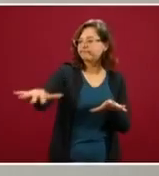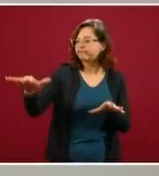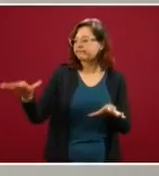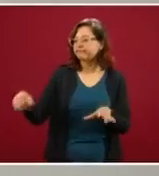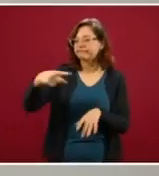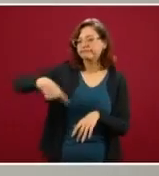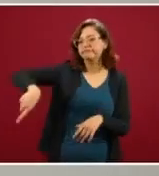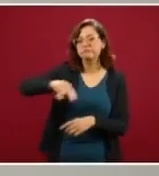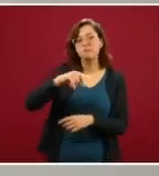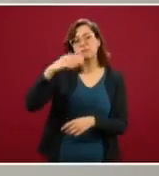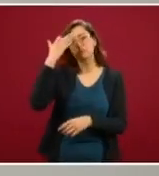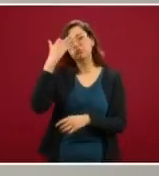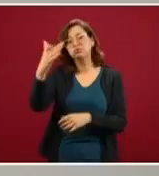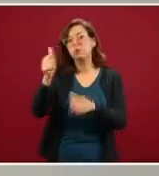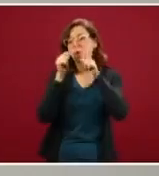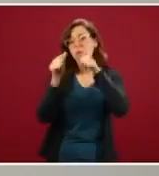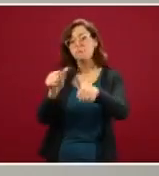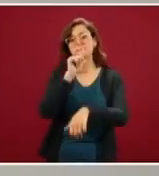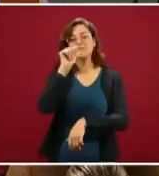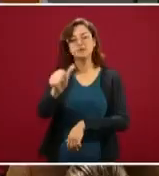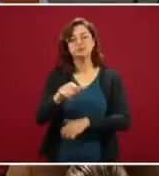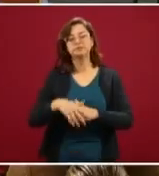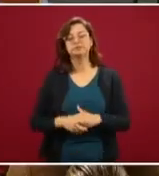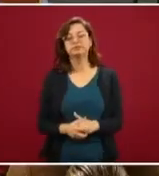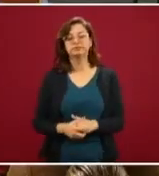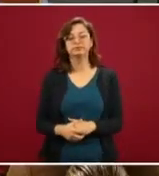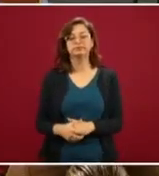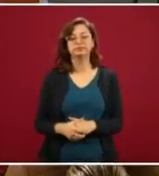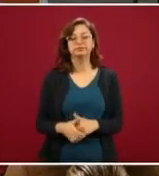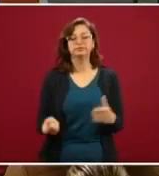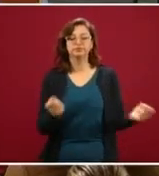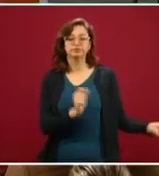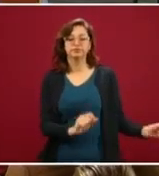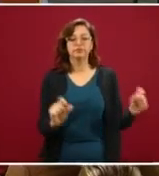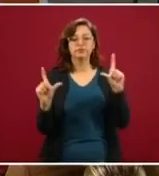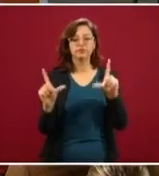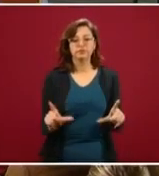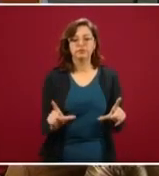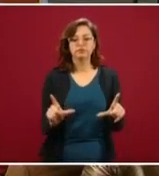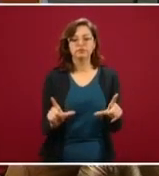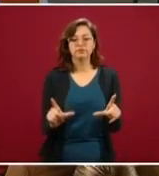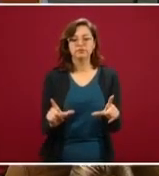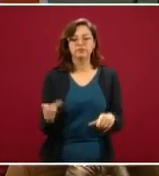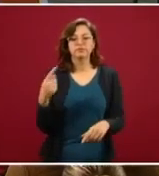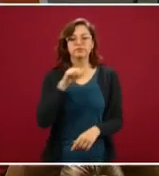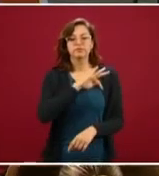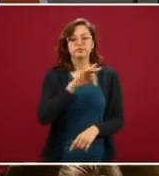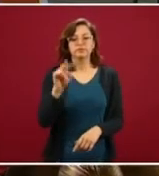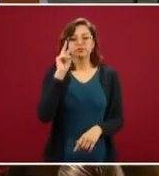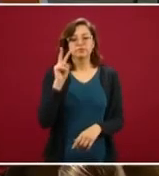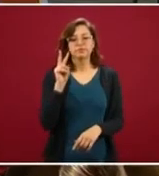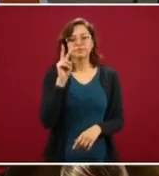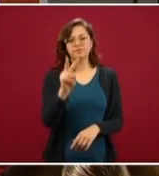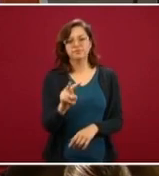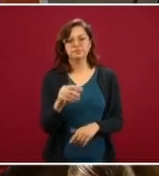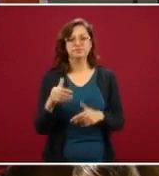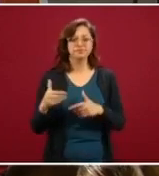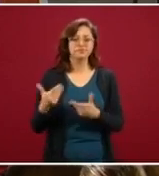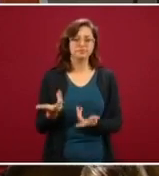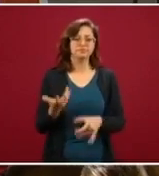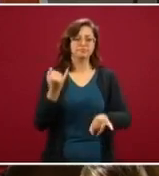estado marginadas. En la primera diapositiva es el seguimiento de lo que hemos estado